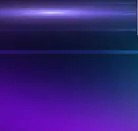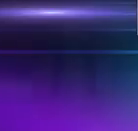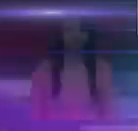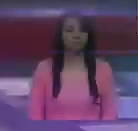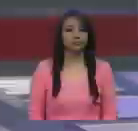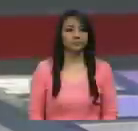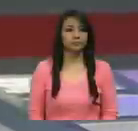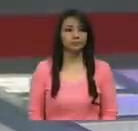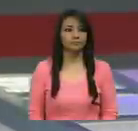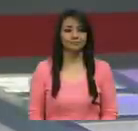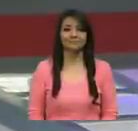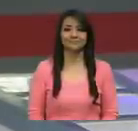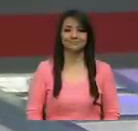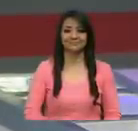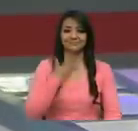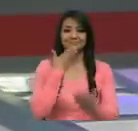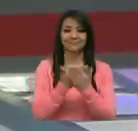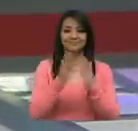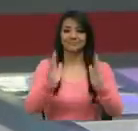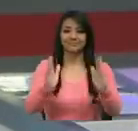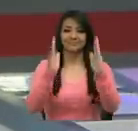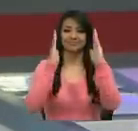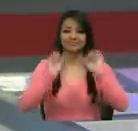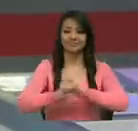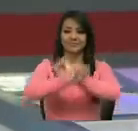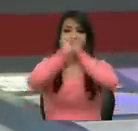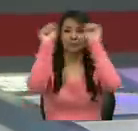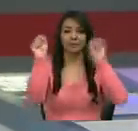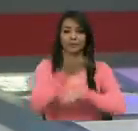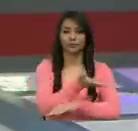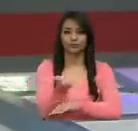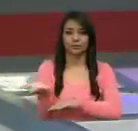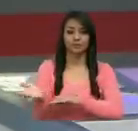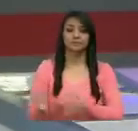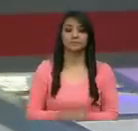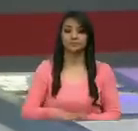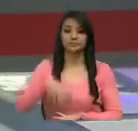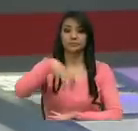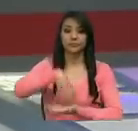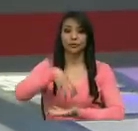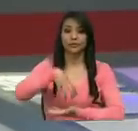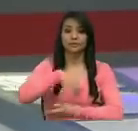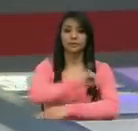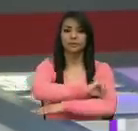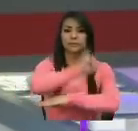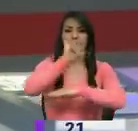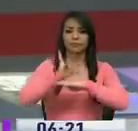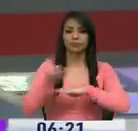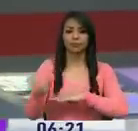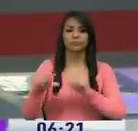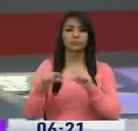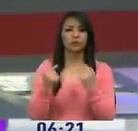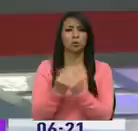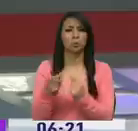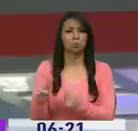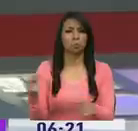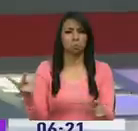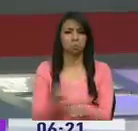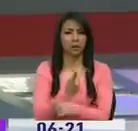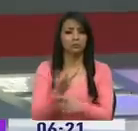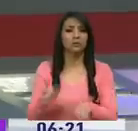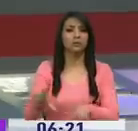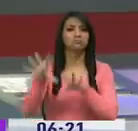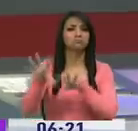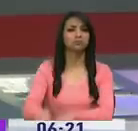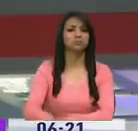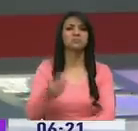Saavedra Gracias por acompañarnos y amanecer junto a nosotros en la provinci babura fue desarticulada una presunta organización dira esta se dedicaba